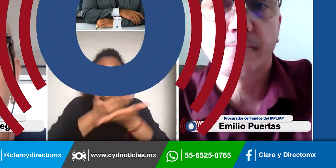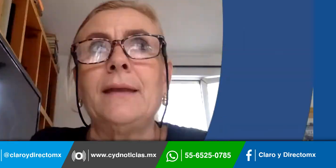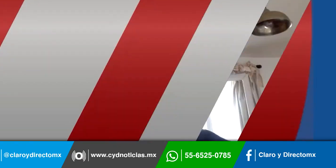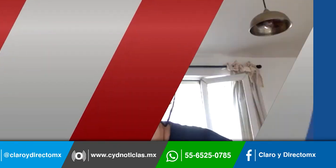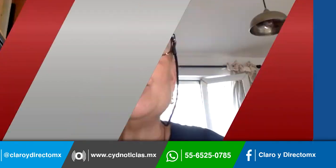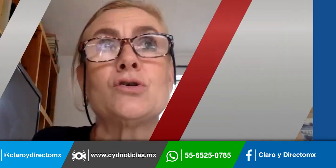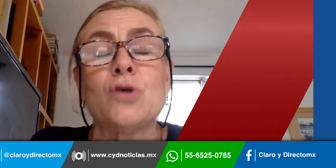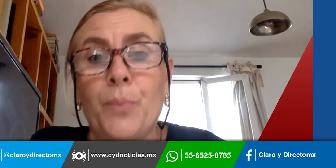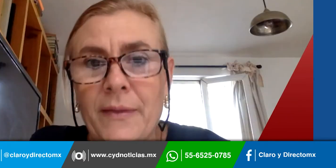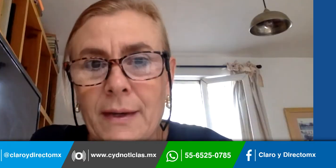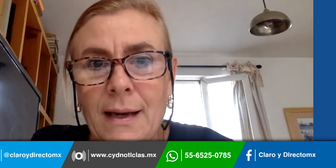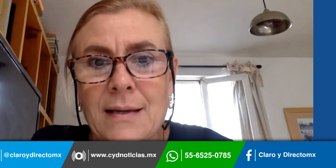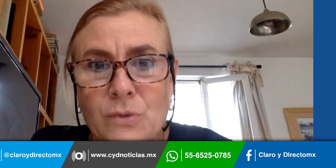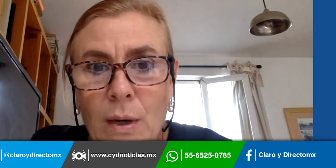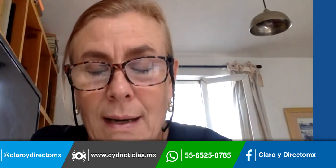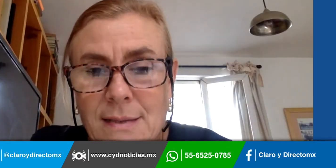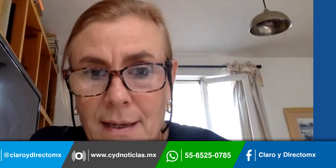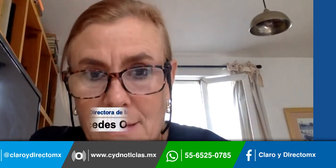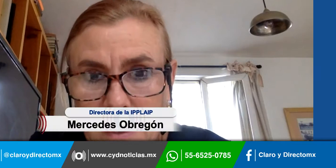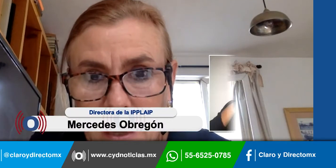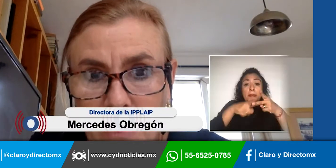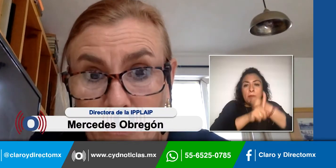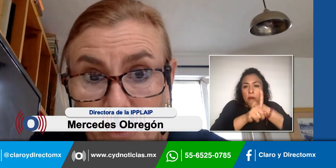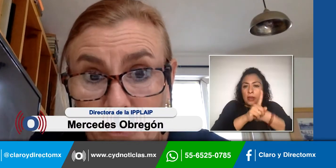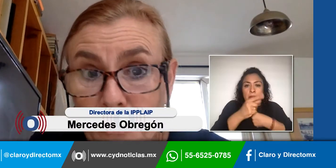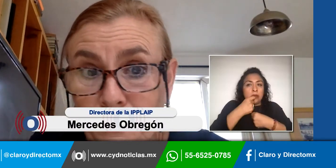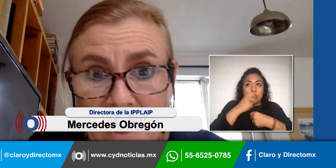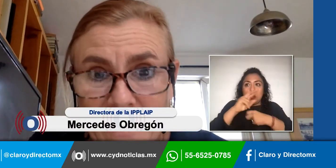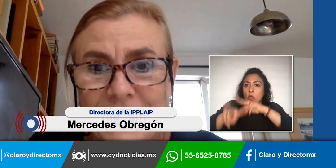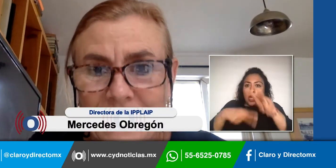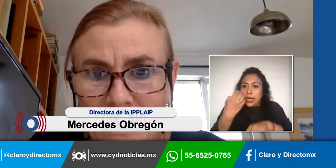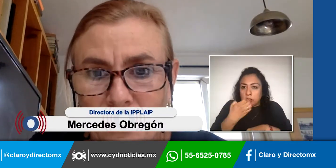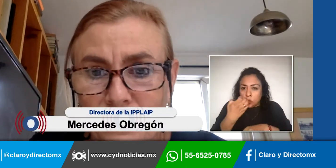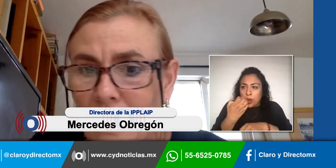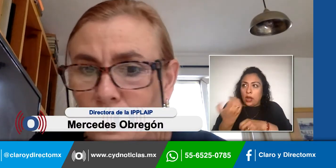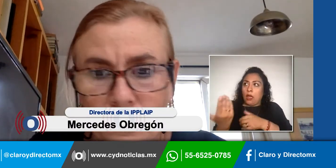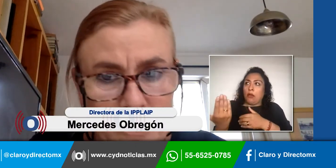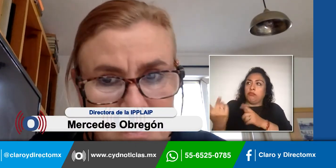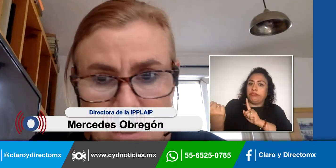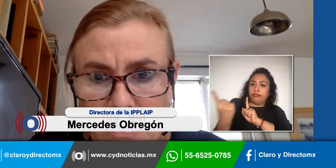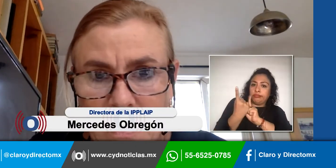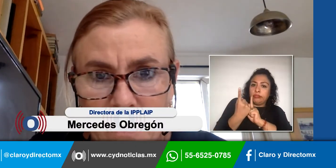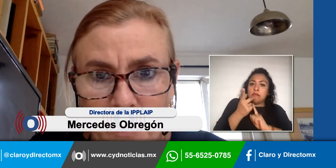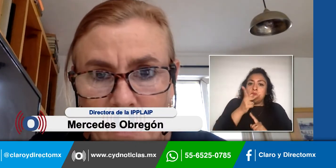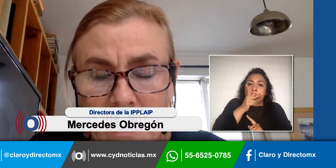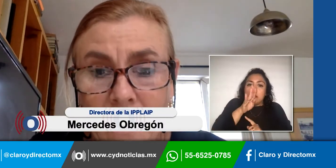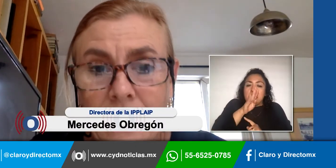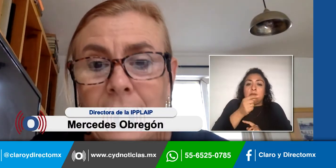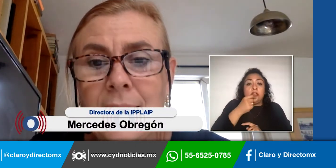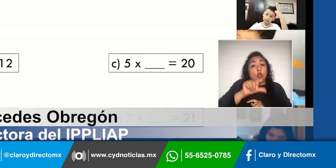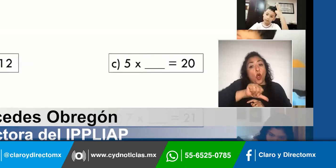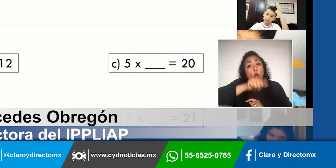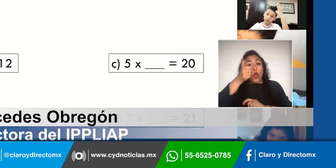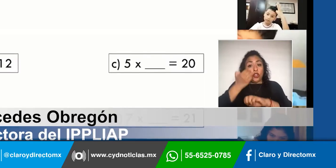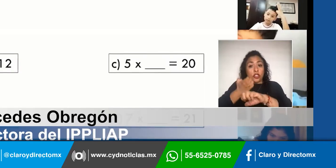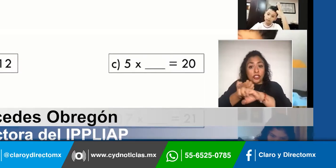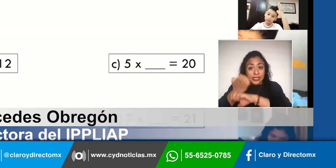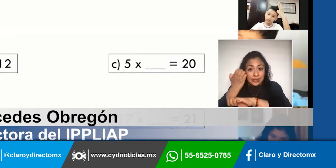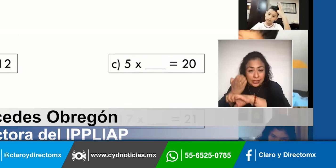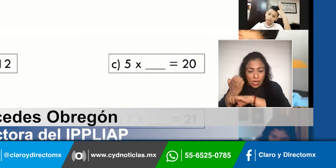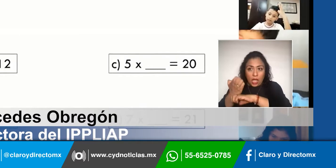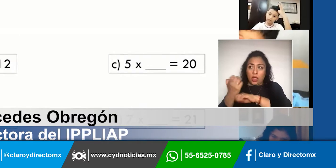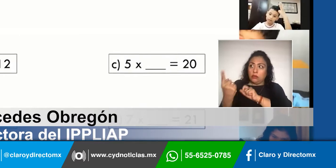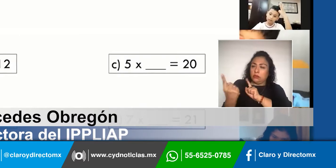de que los niños no pueden ir a la escuela, se han acercado a nosotros padres de niños en otros estados de la República que se están